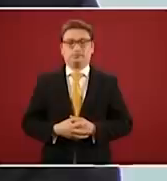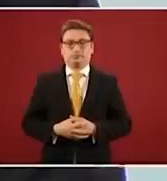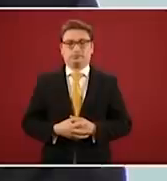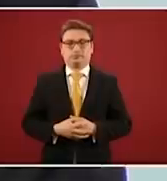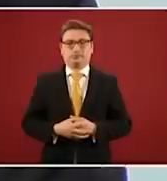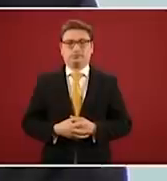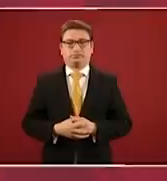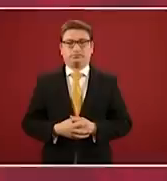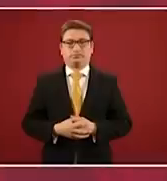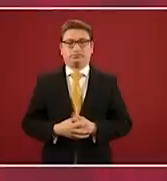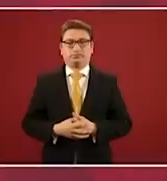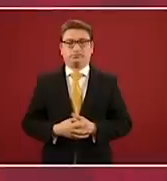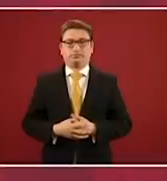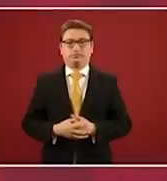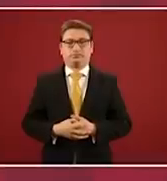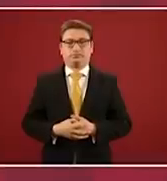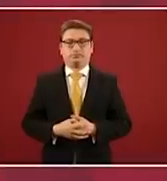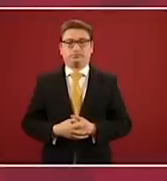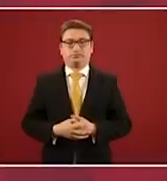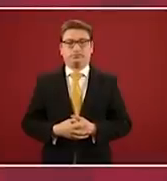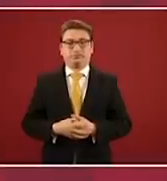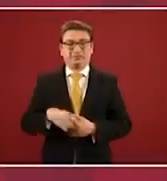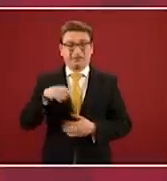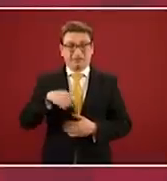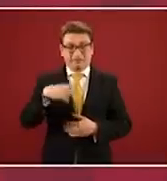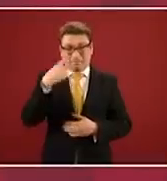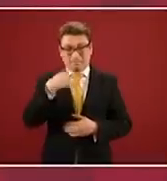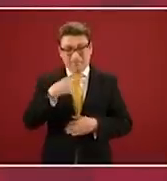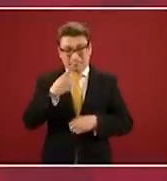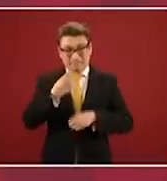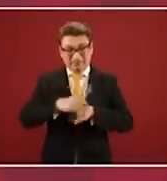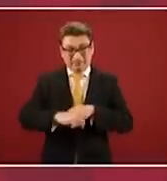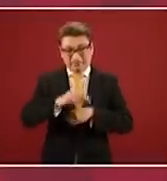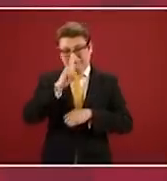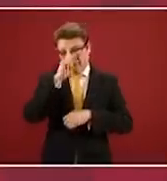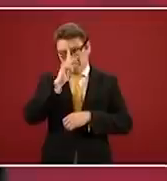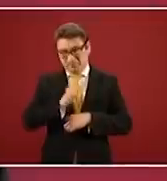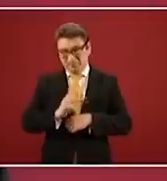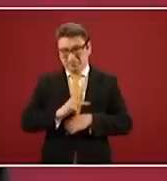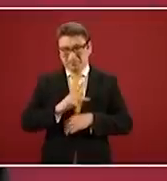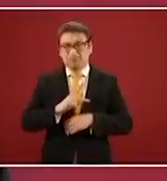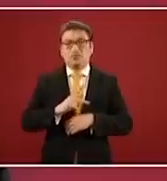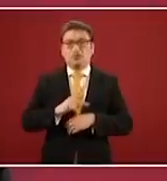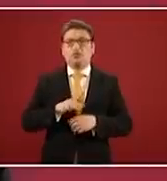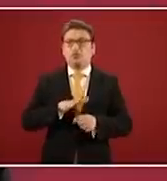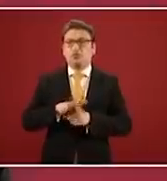Nada ha dañado más que la deshonestidad de los gobernantes.